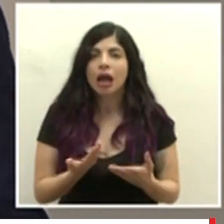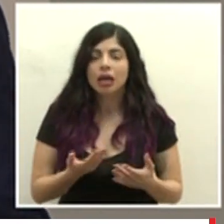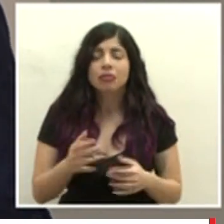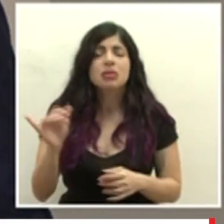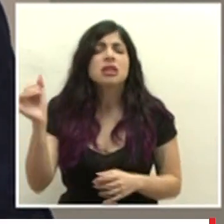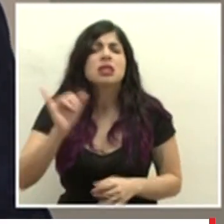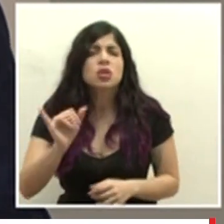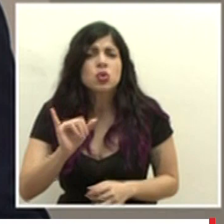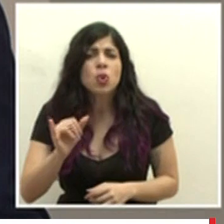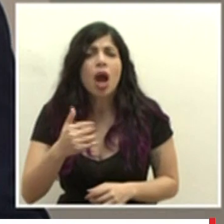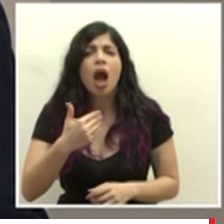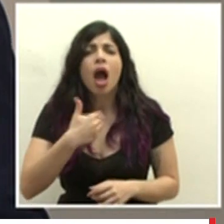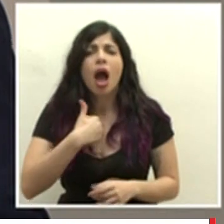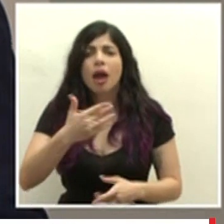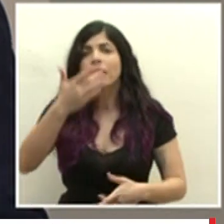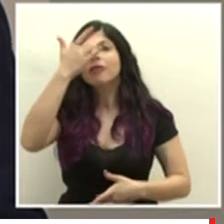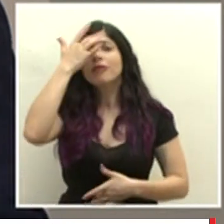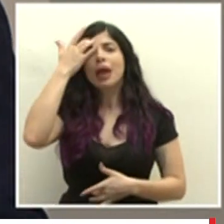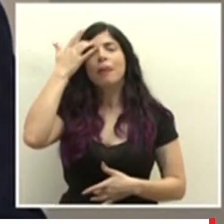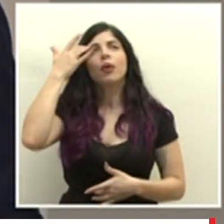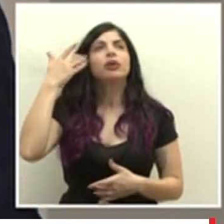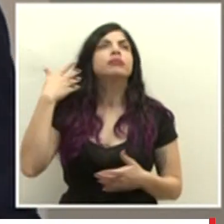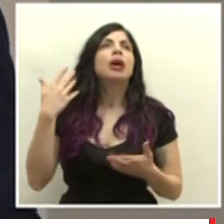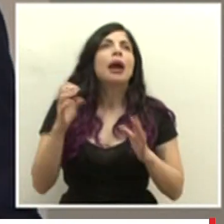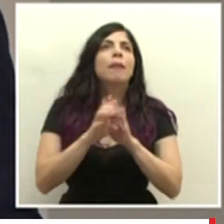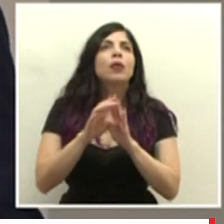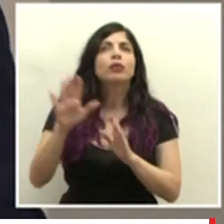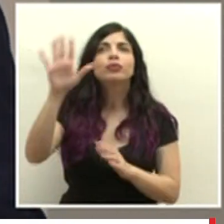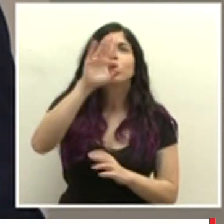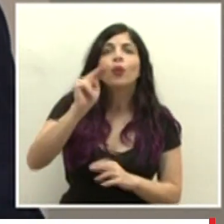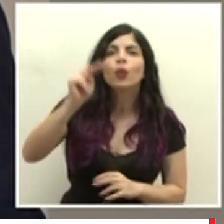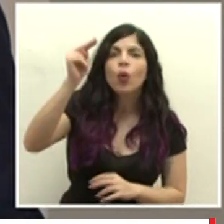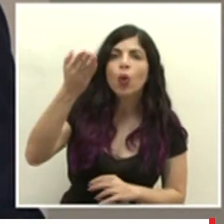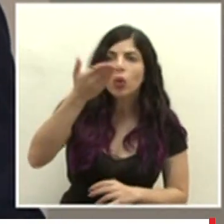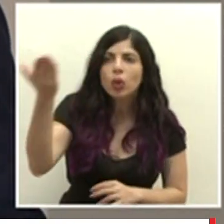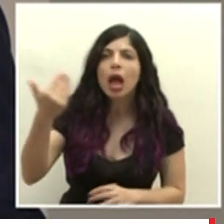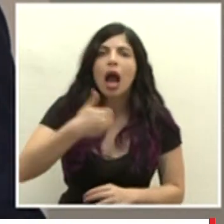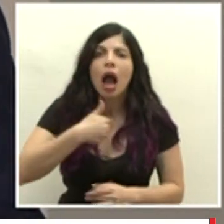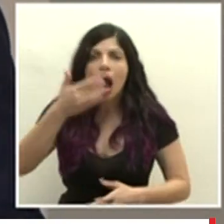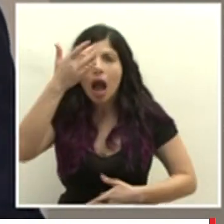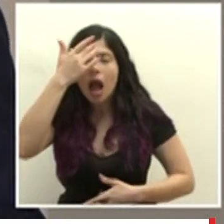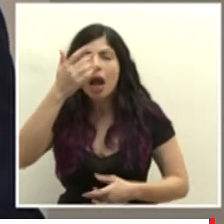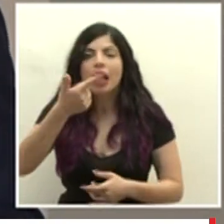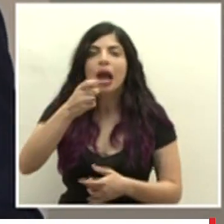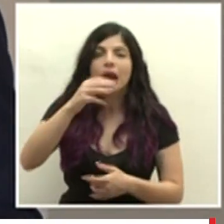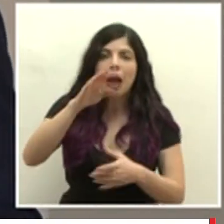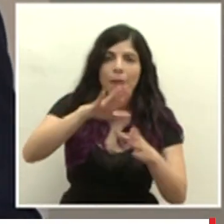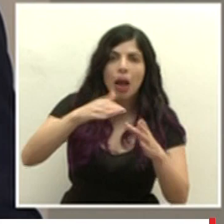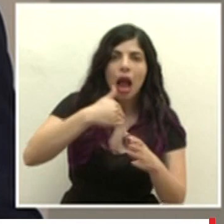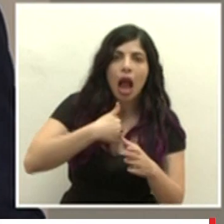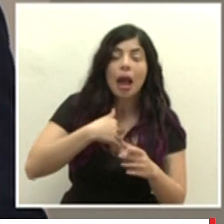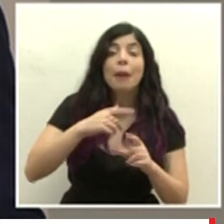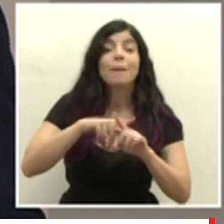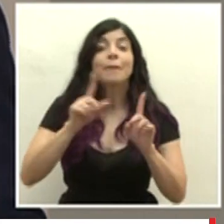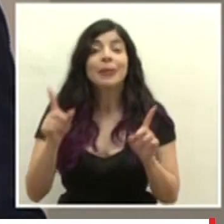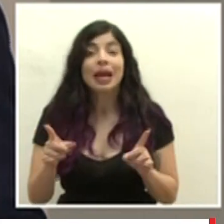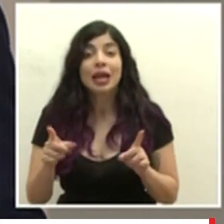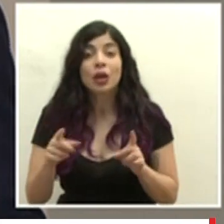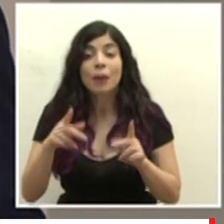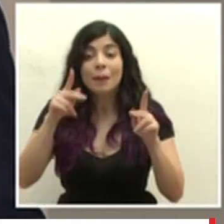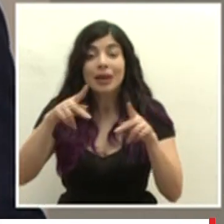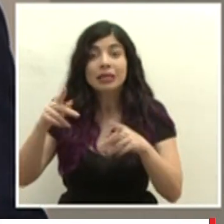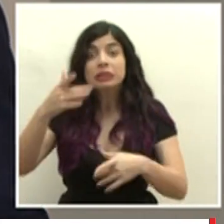igual tenemos aumento de casos en lugares de la zona norte, pero también el hecho de que sean casos en el gran